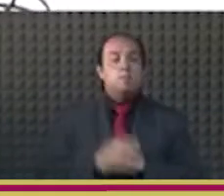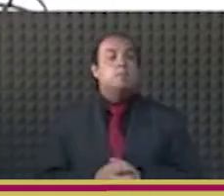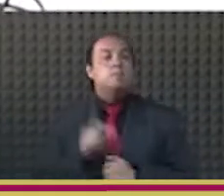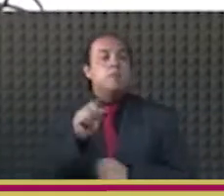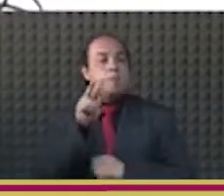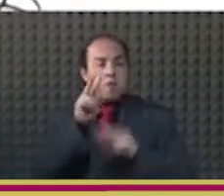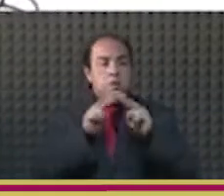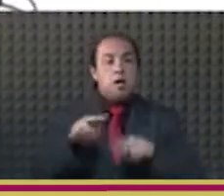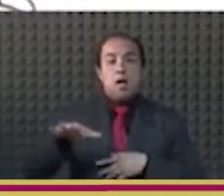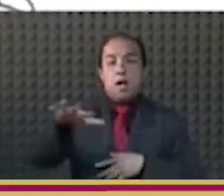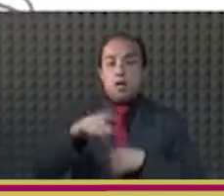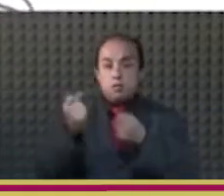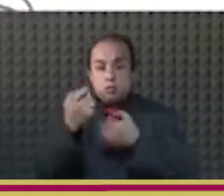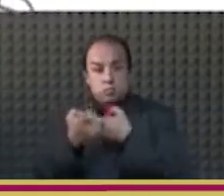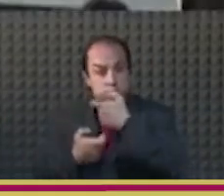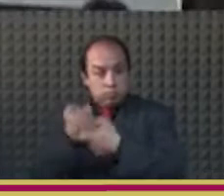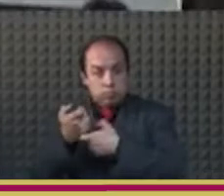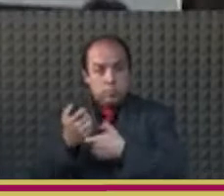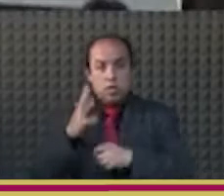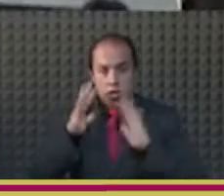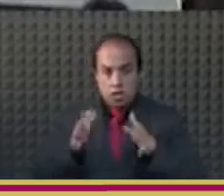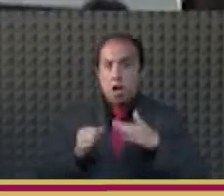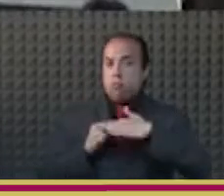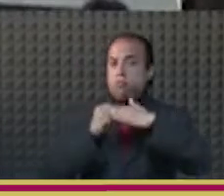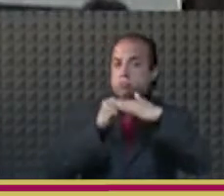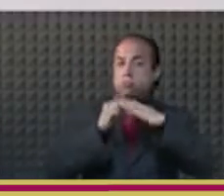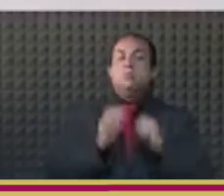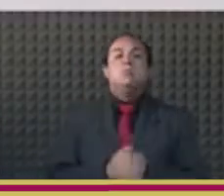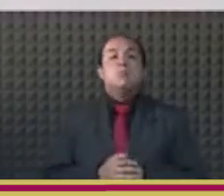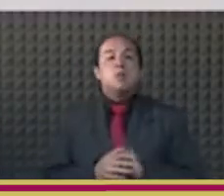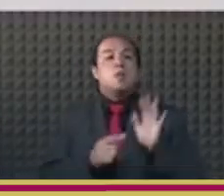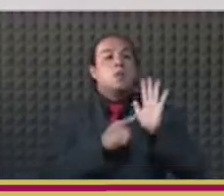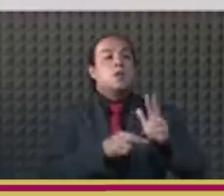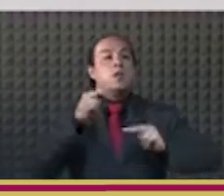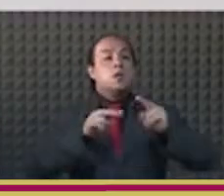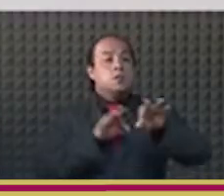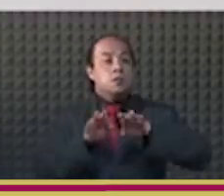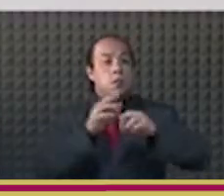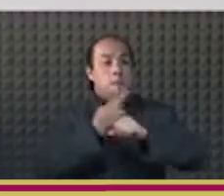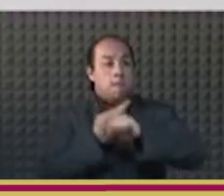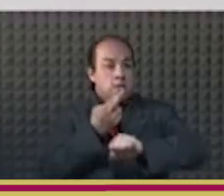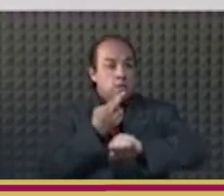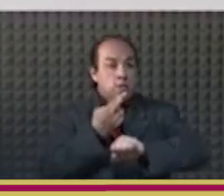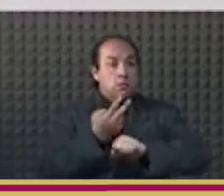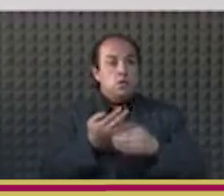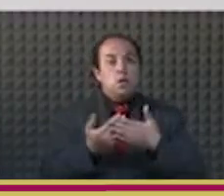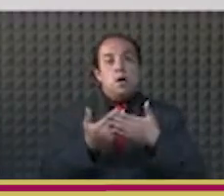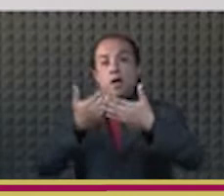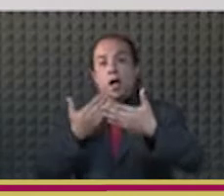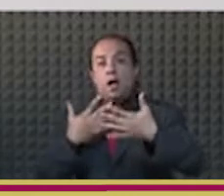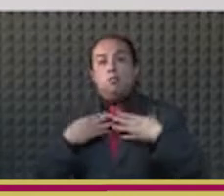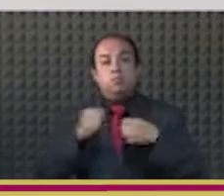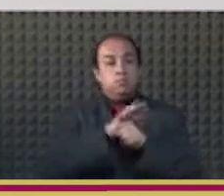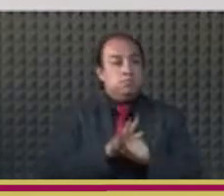que hay sectores económicos que ya están fortalecidos y muestran niveles de empleo mayores a los que había antes de la